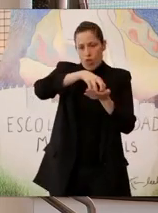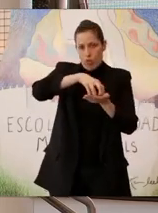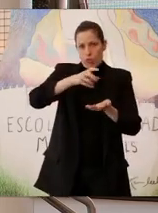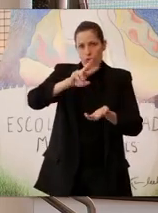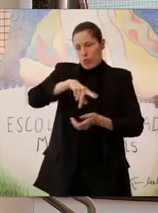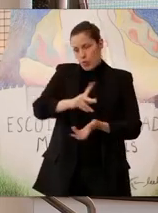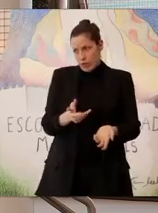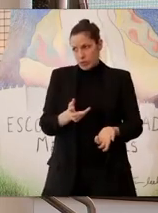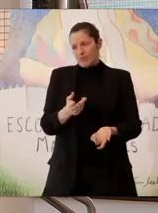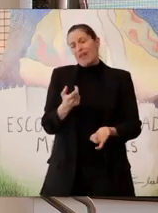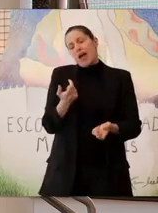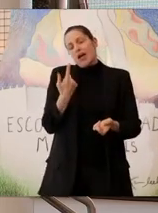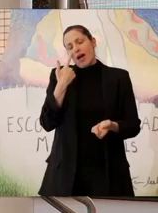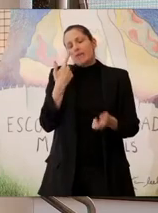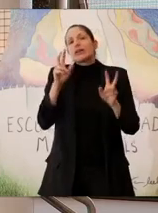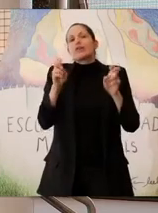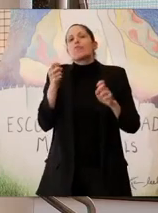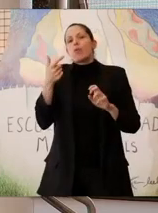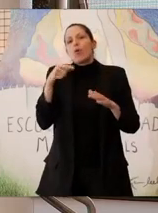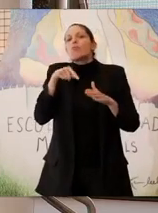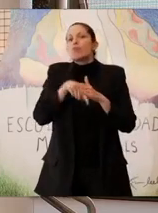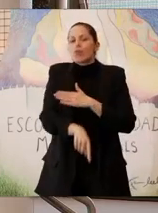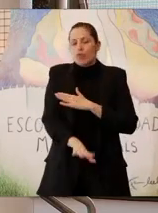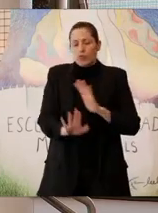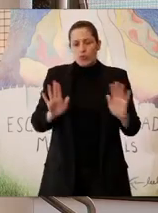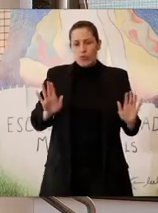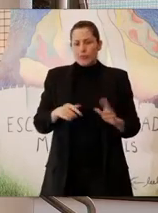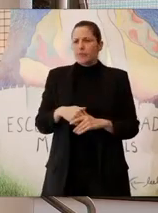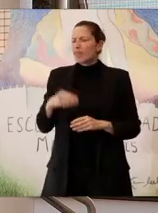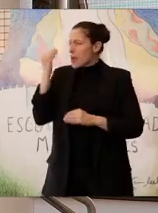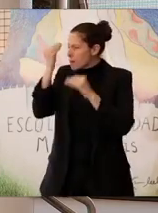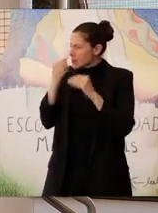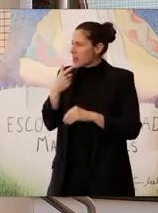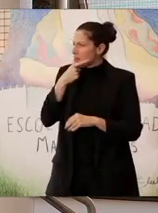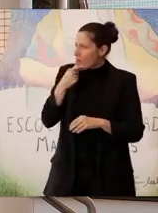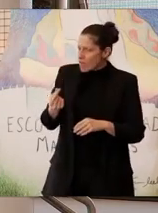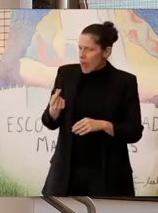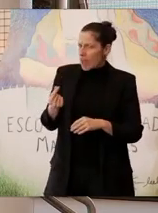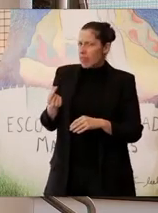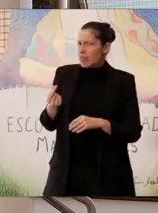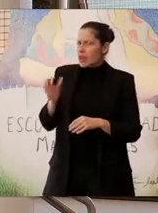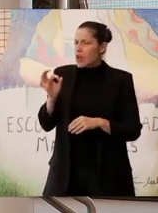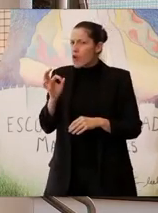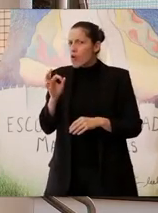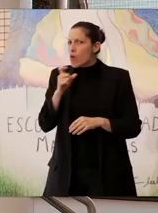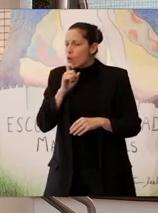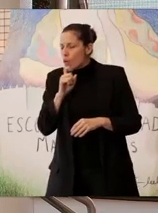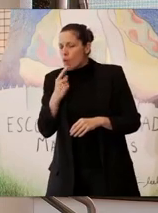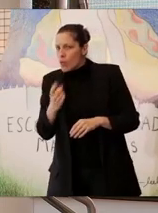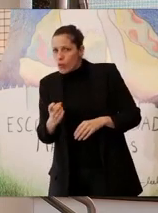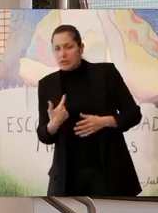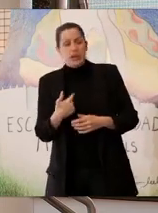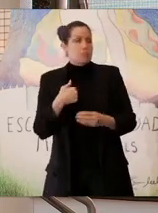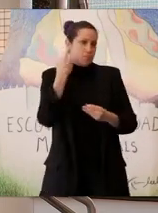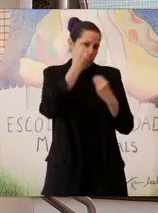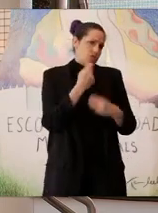más profundo, pero bueno, que ahí lo ponemos. ¿Y creéis que es fácil llegar a eso o que nos va a costar? Yo creo que va a ser difícil. En la carrera fiscal